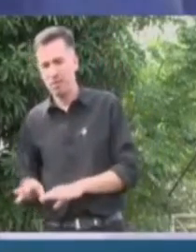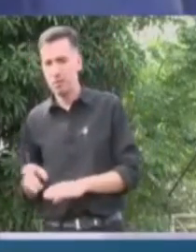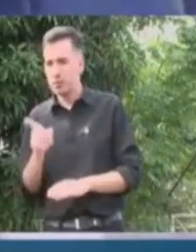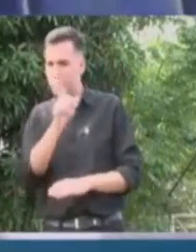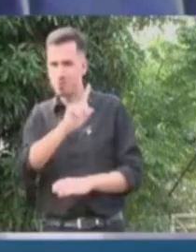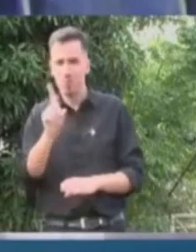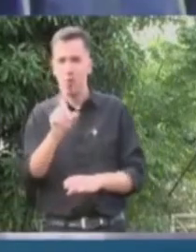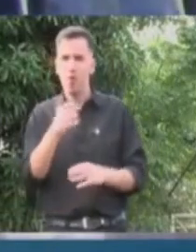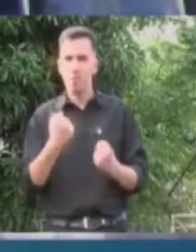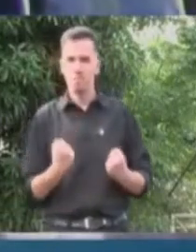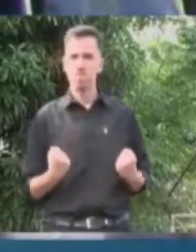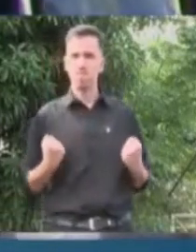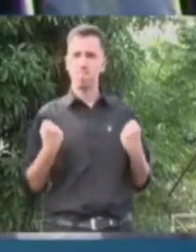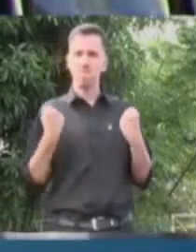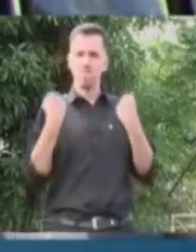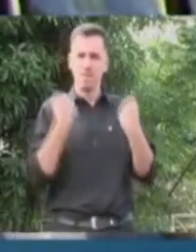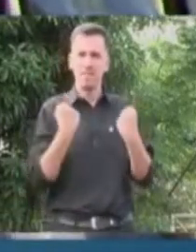No hay arma más poderosa